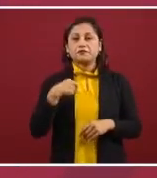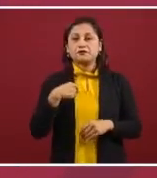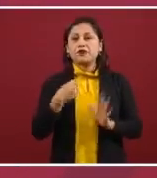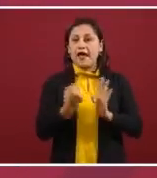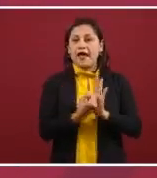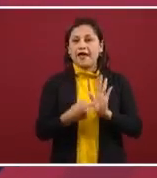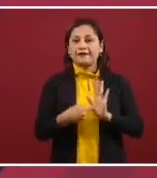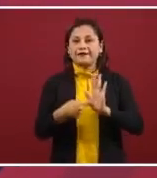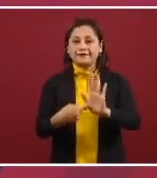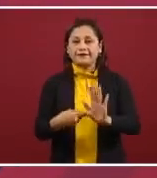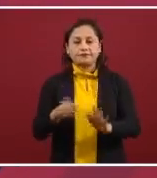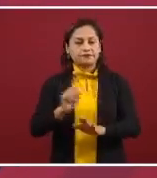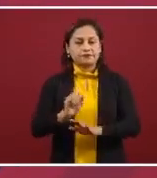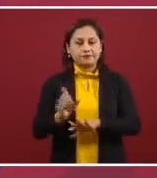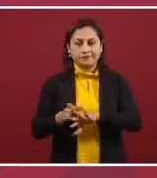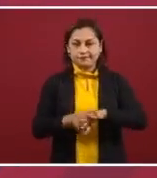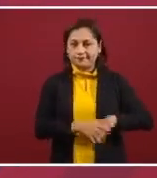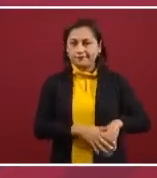pero